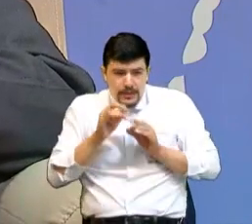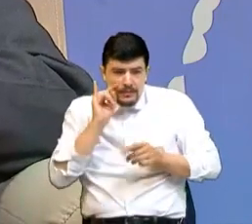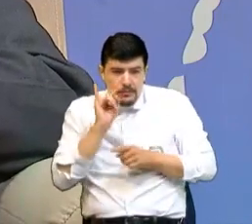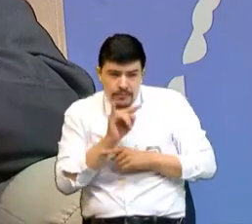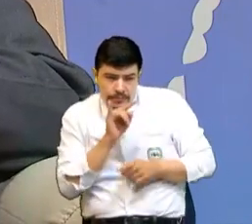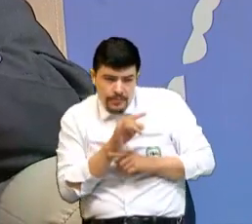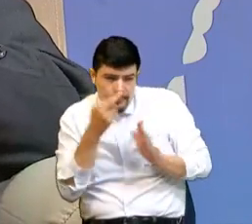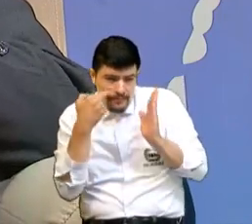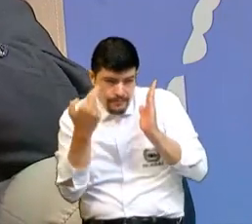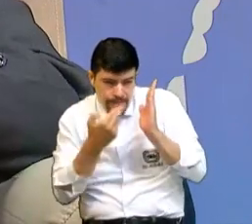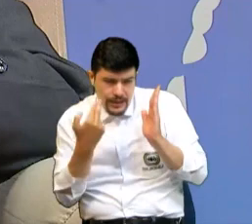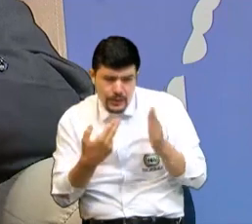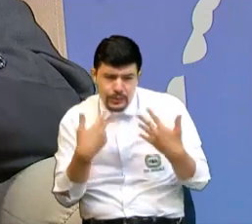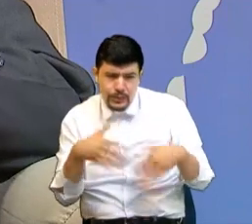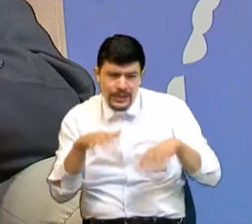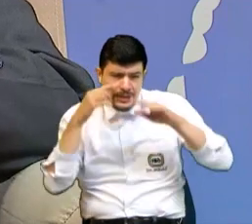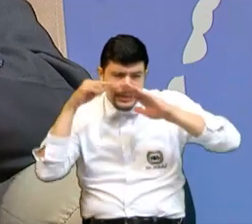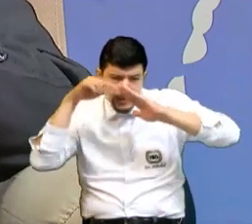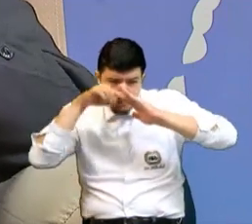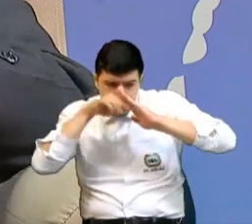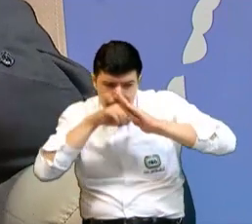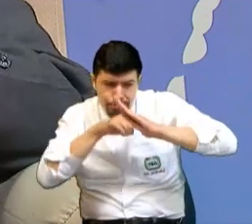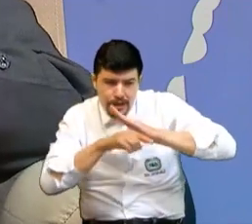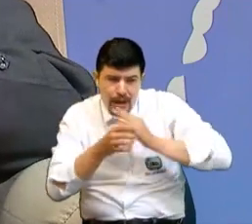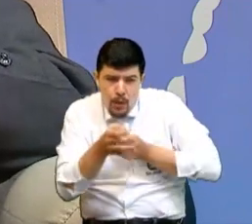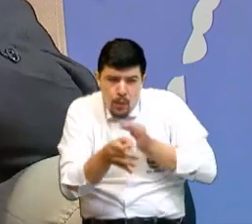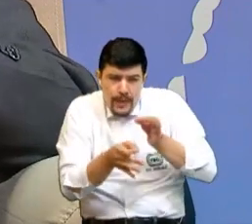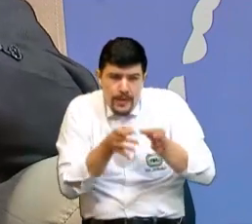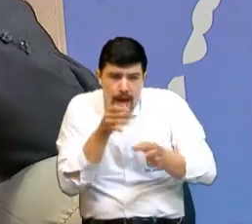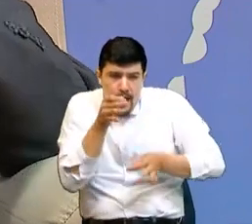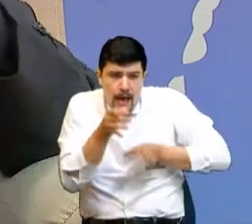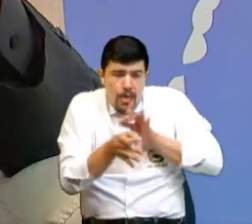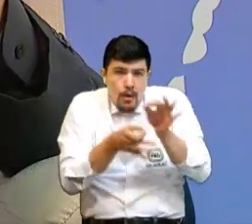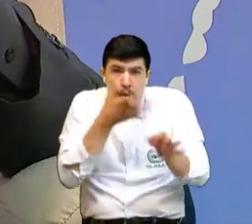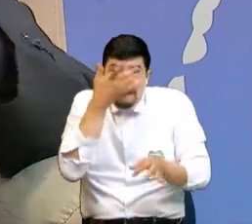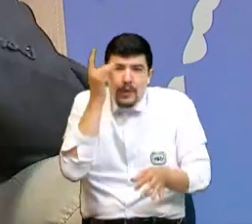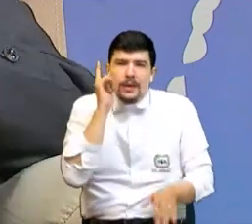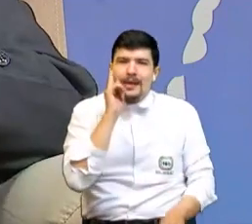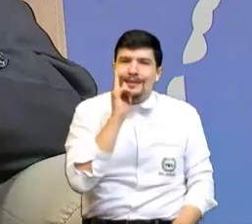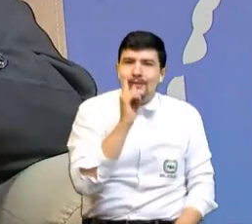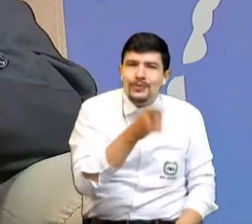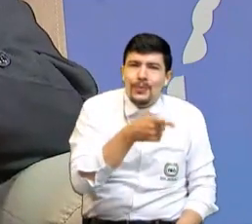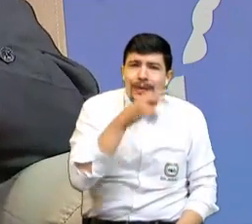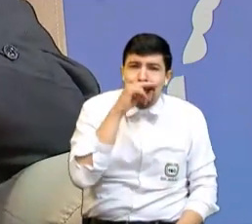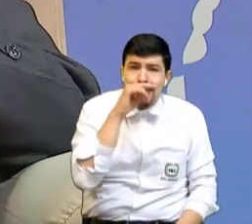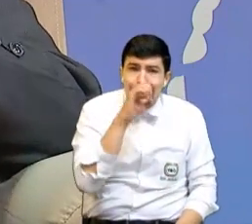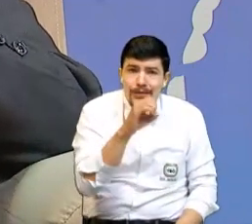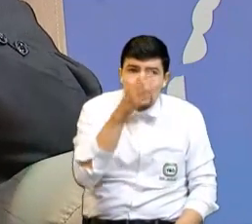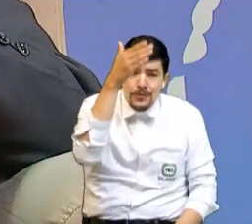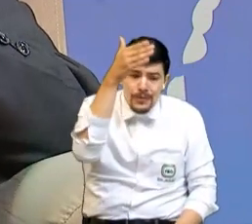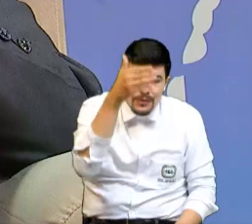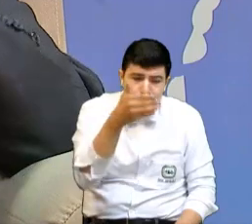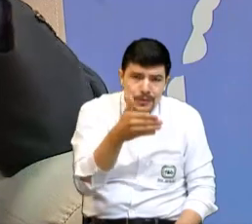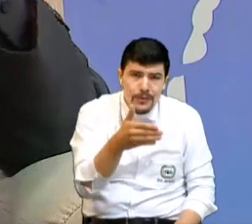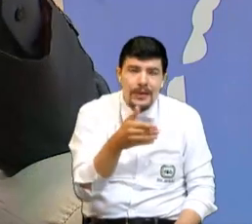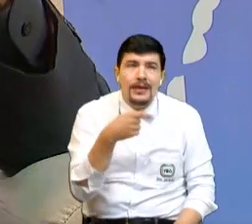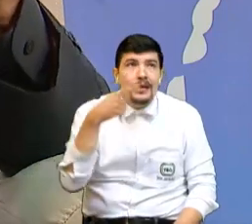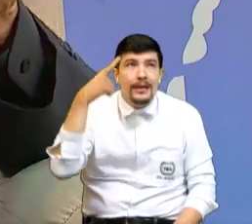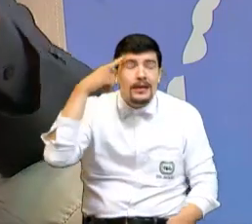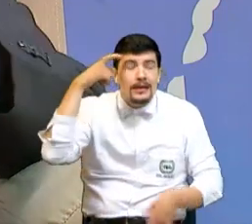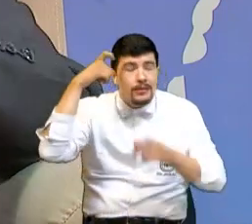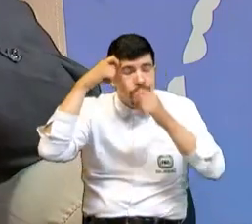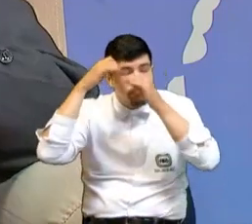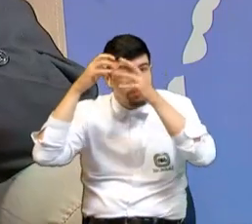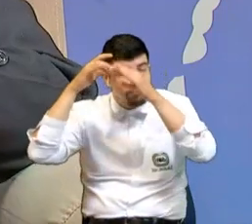debe ser una valoración muy exhaustiva, porque el niño, por su minoría de edad, tiende a fantasear